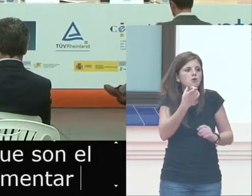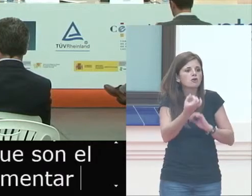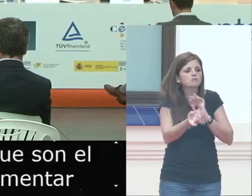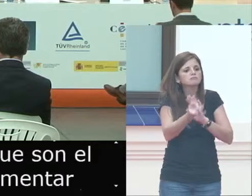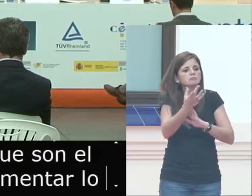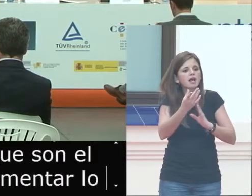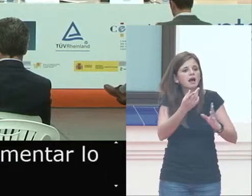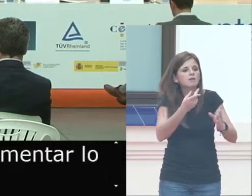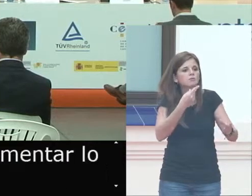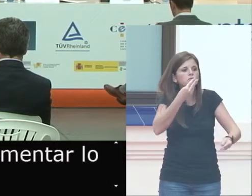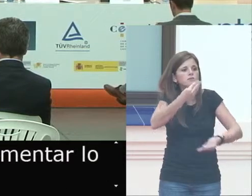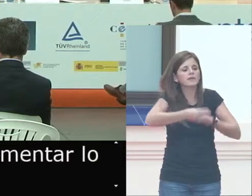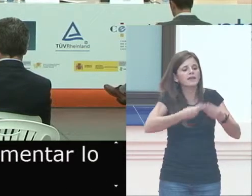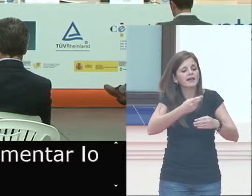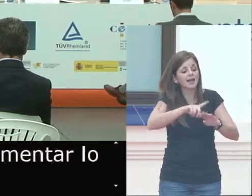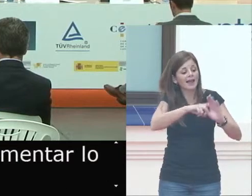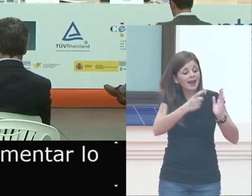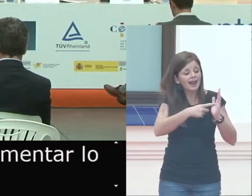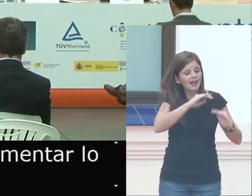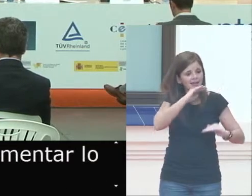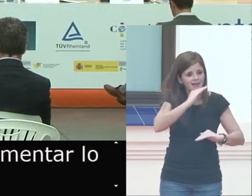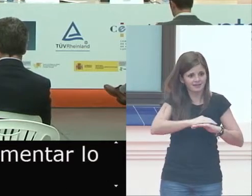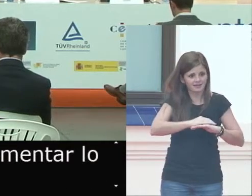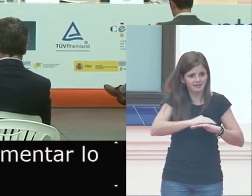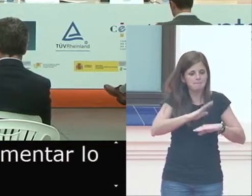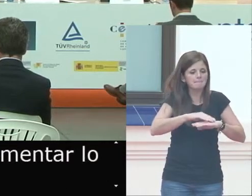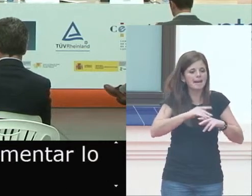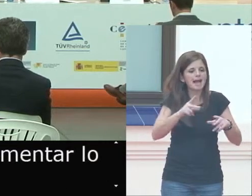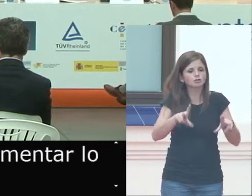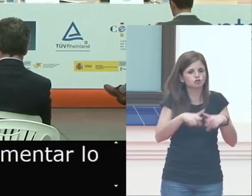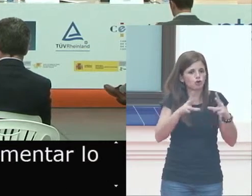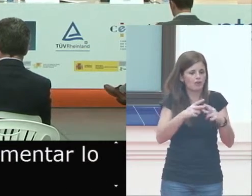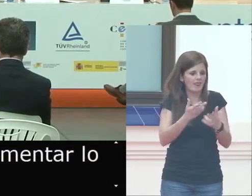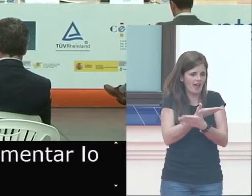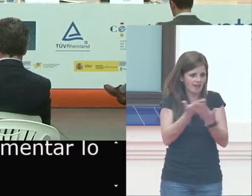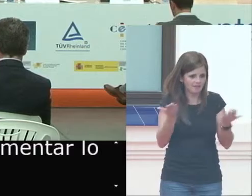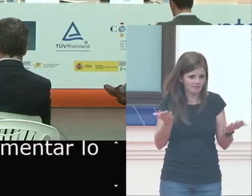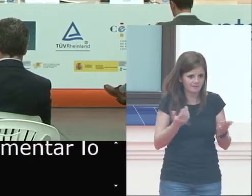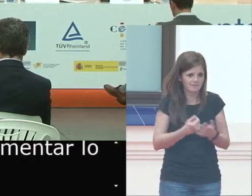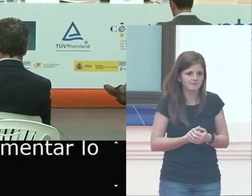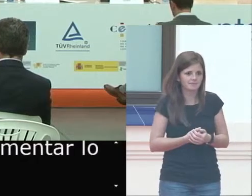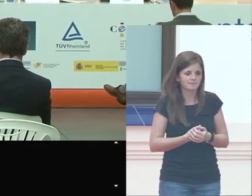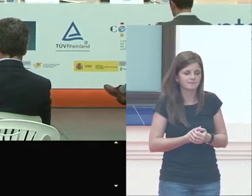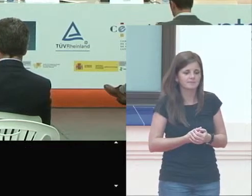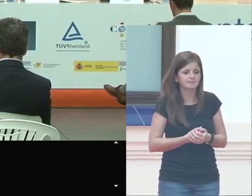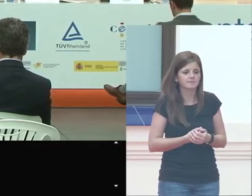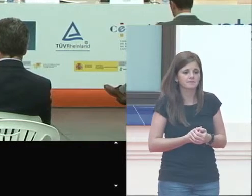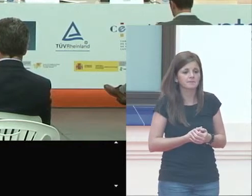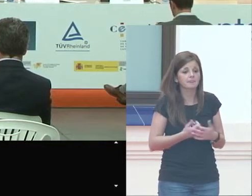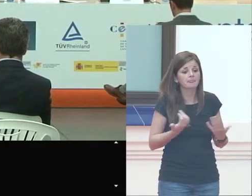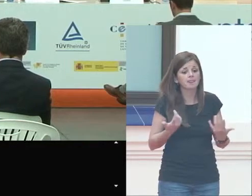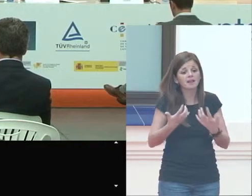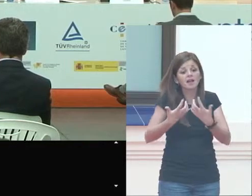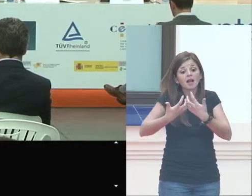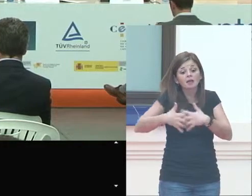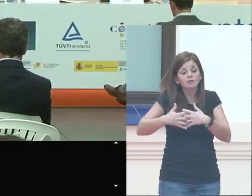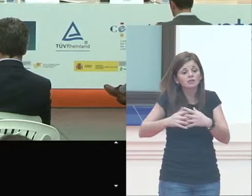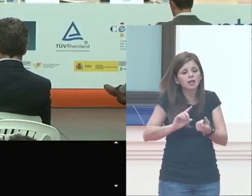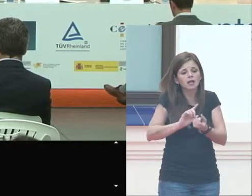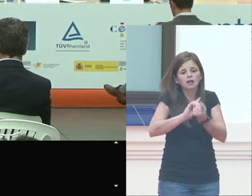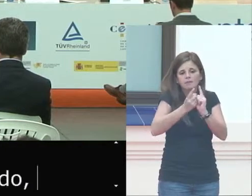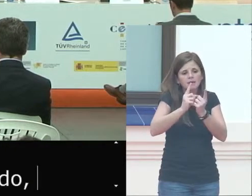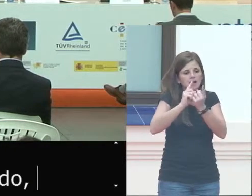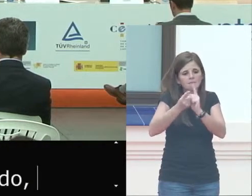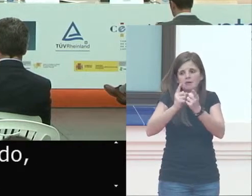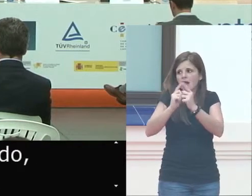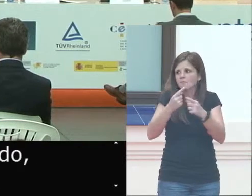que manda la ley para la sociedad. Mientras la industria está